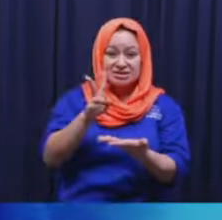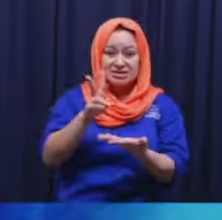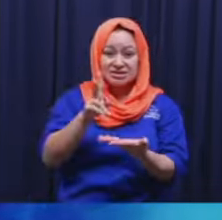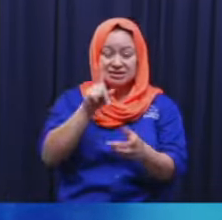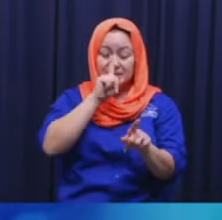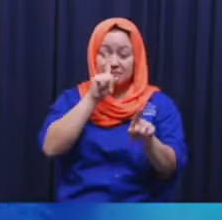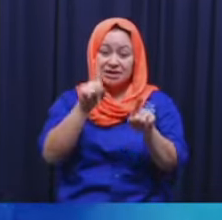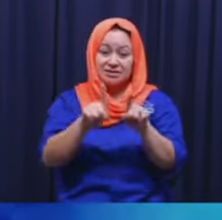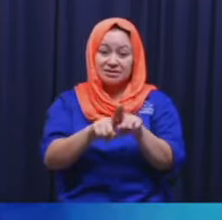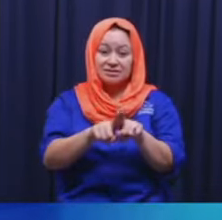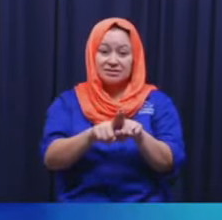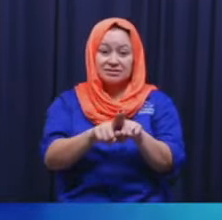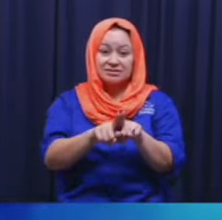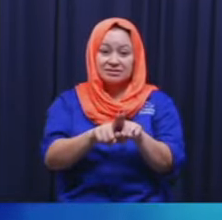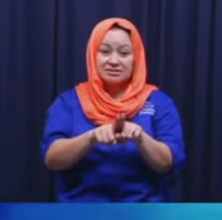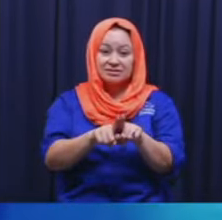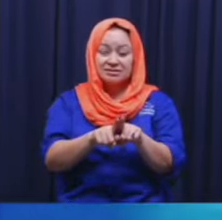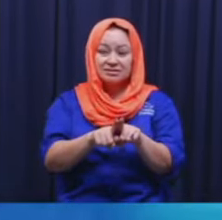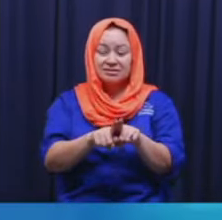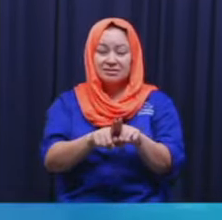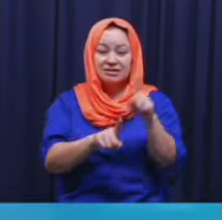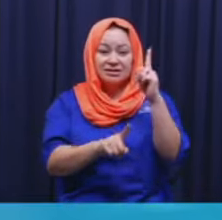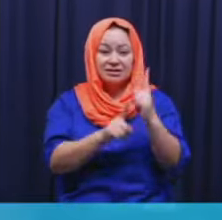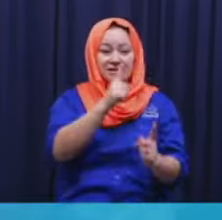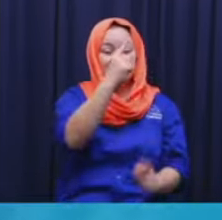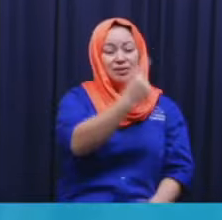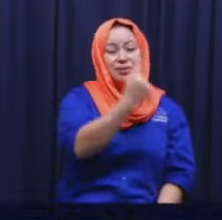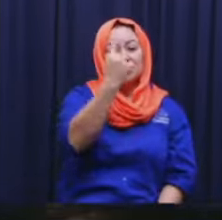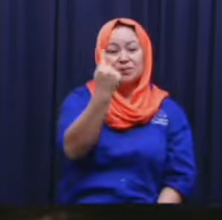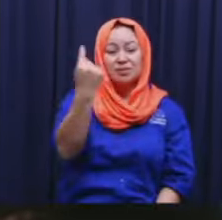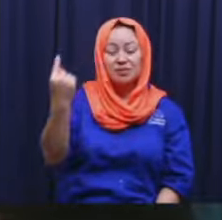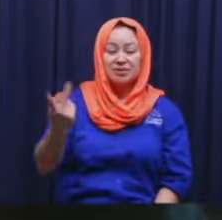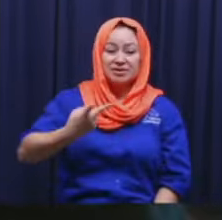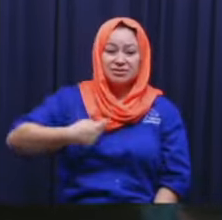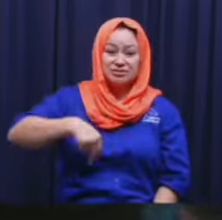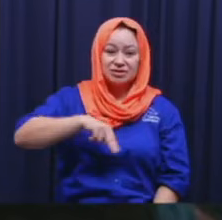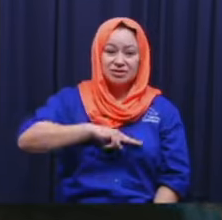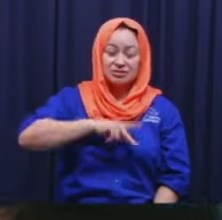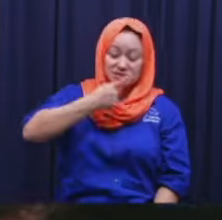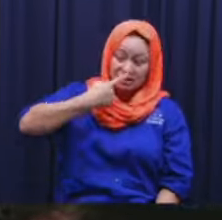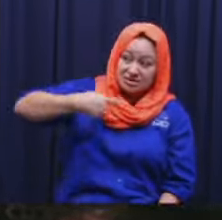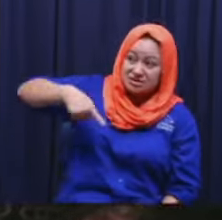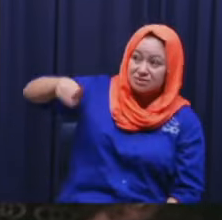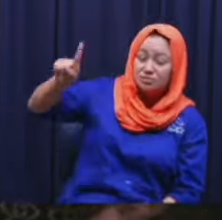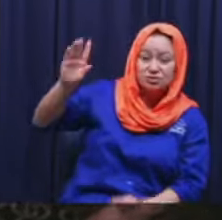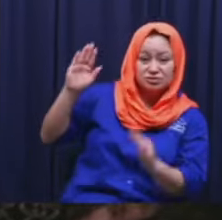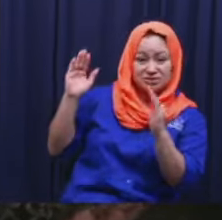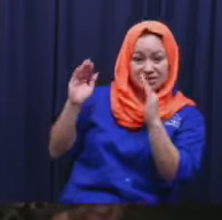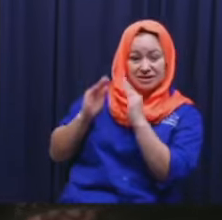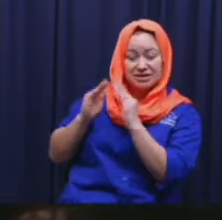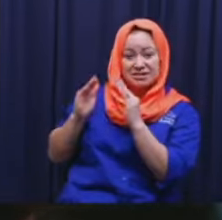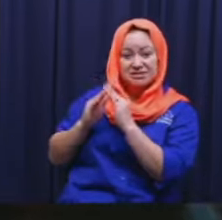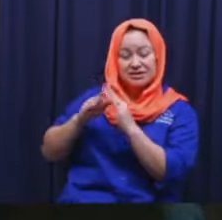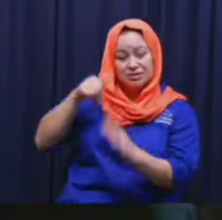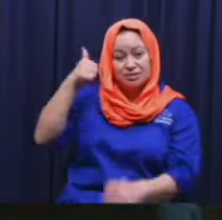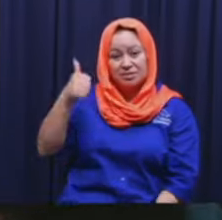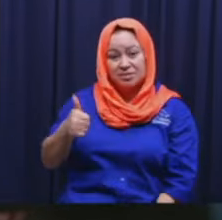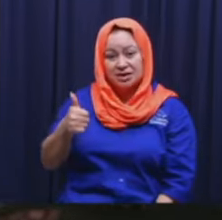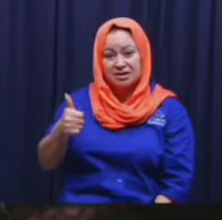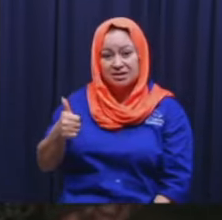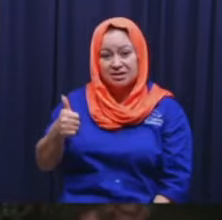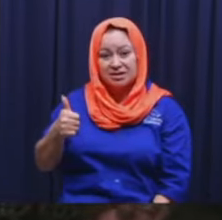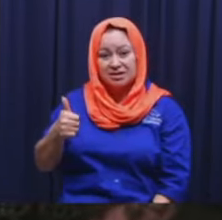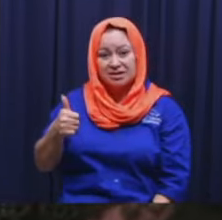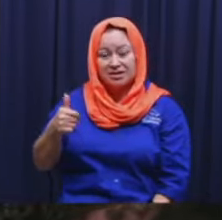los que estamos aquí. Que vayamos de regreso con bien. Que vayamos a contar